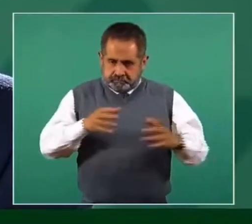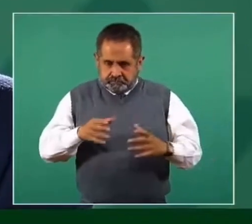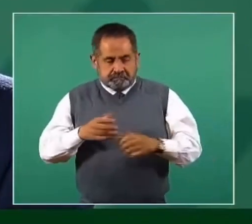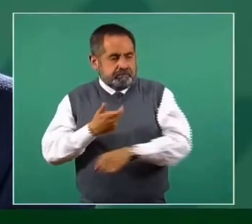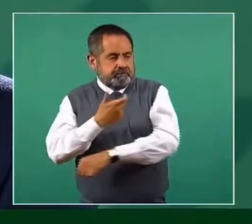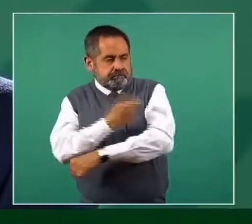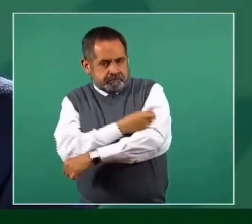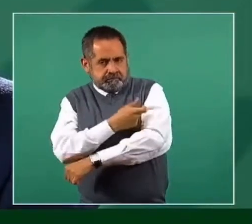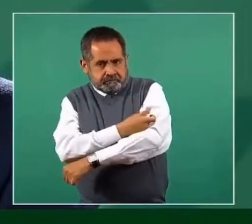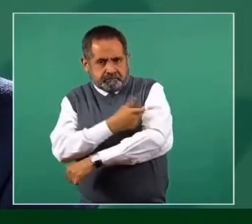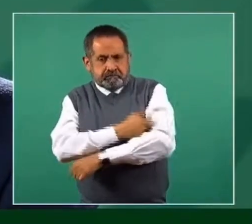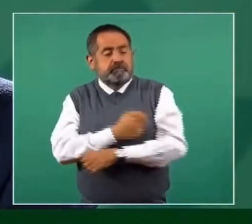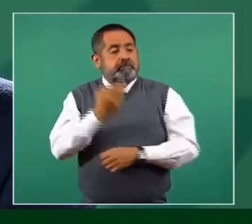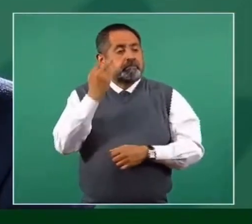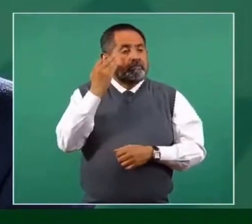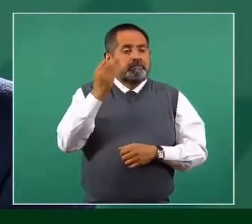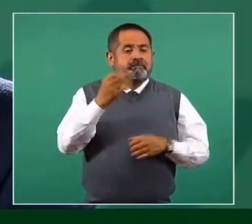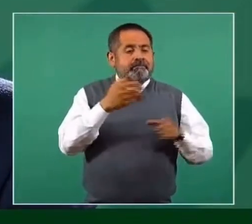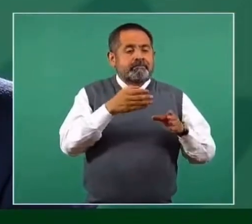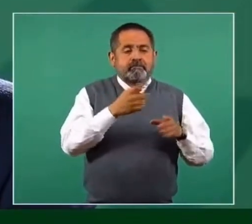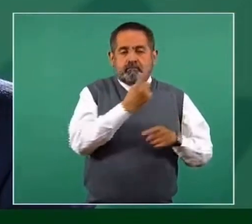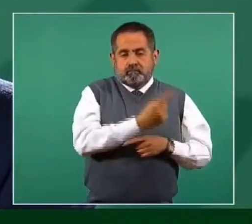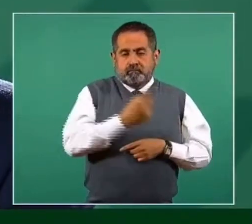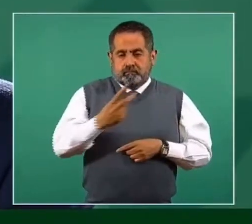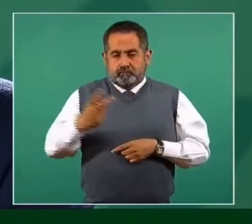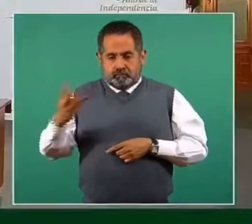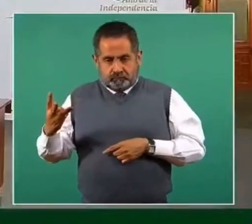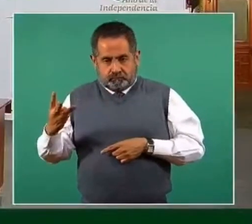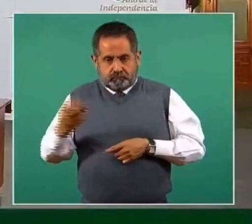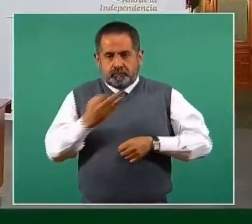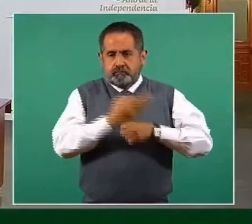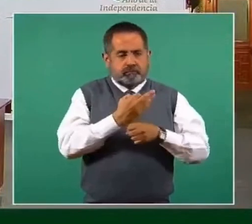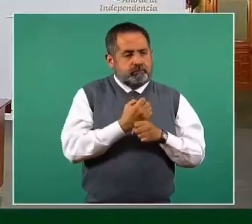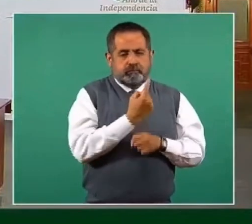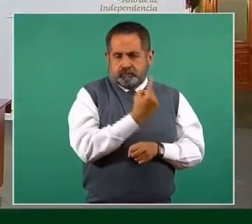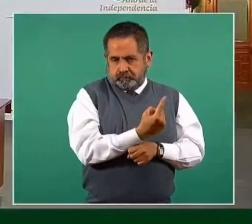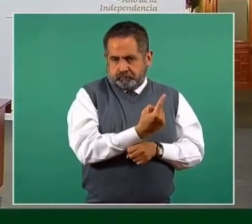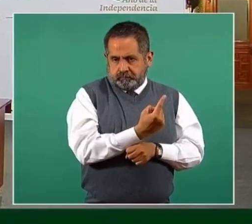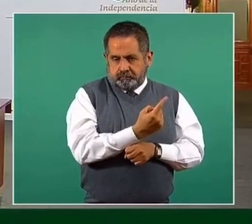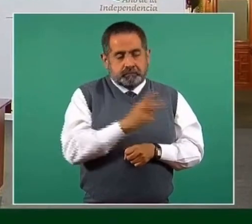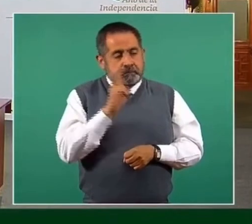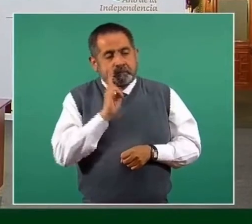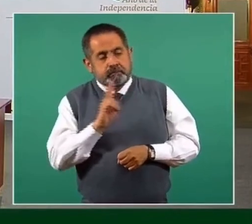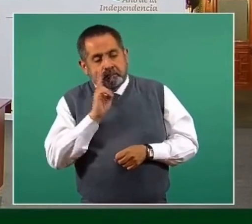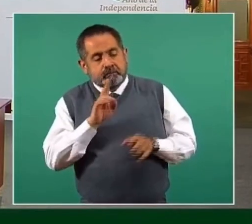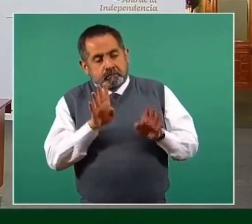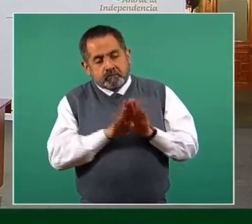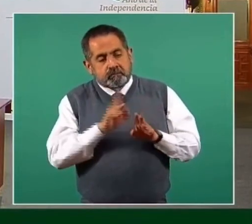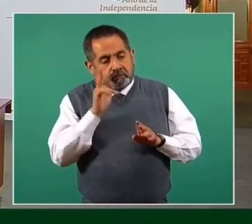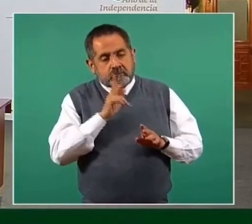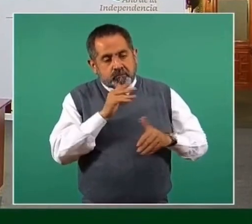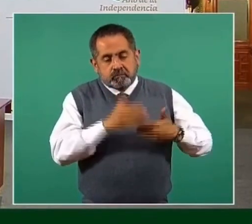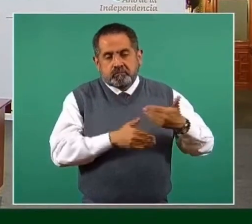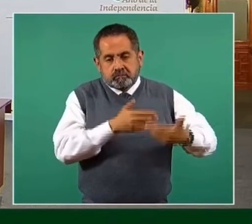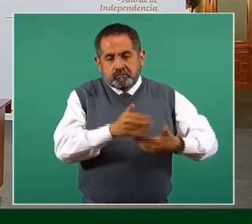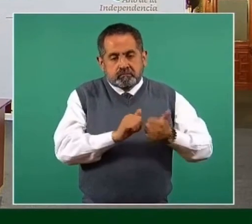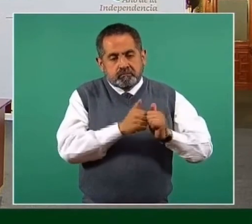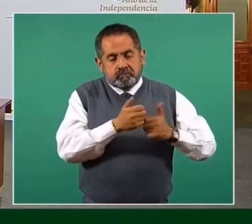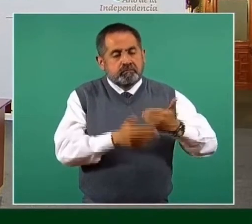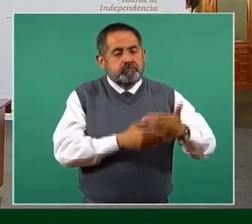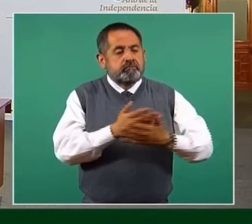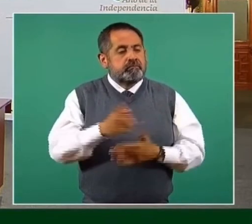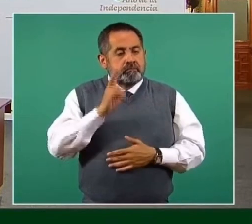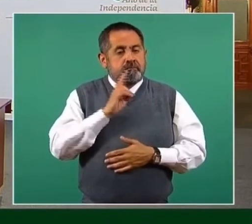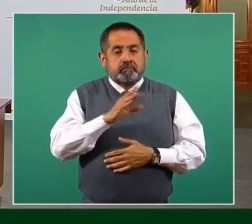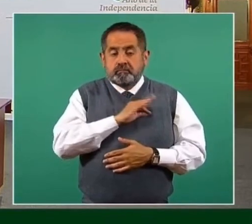1 está destinada a probar que la vacuna cumple su propósito, que logra